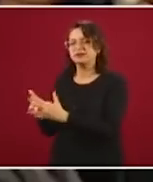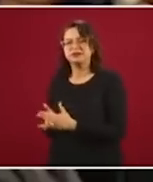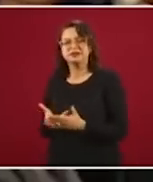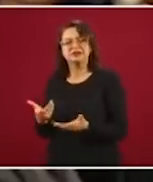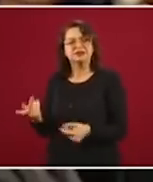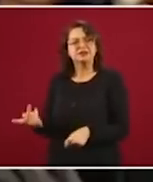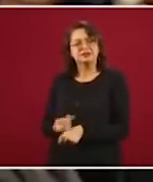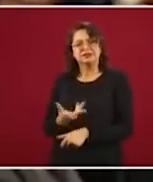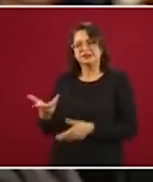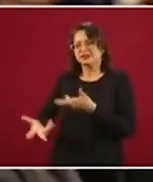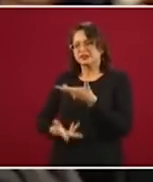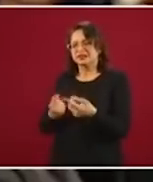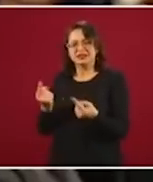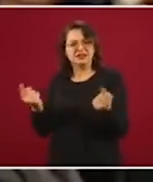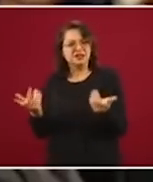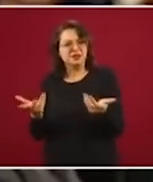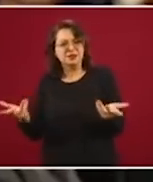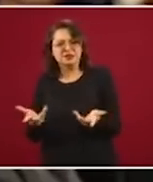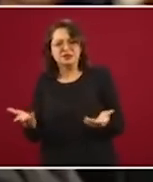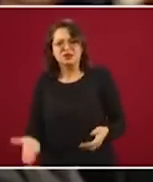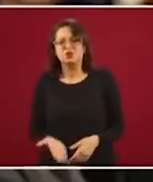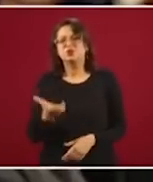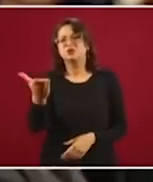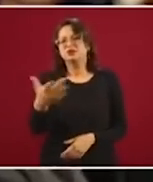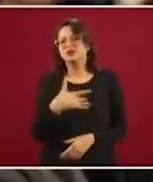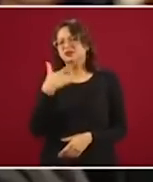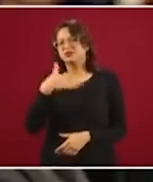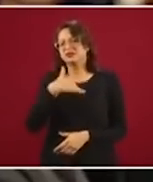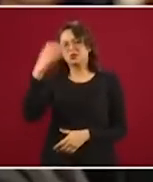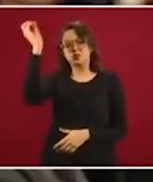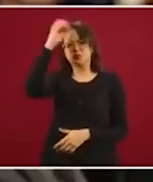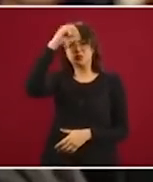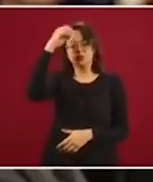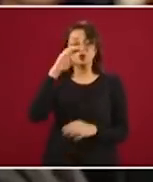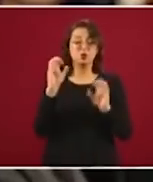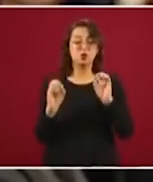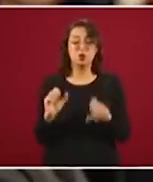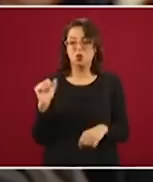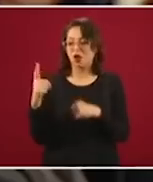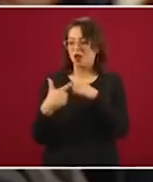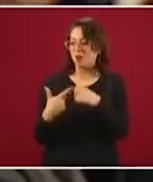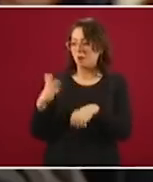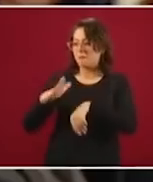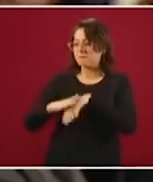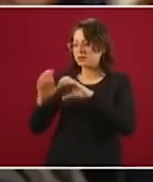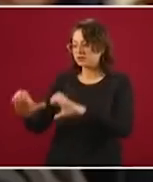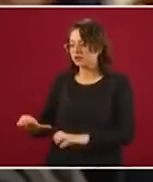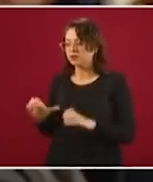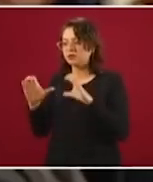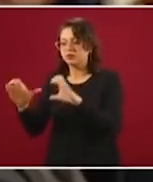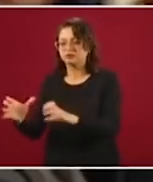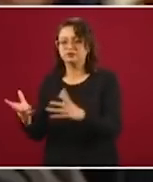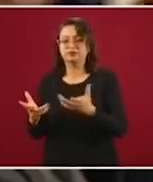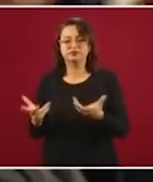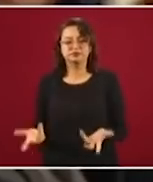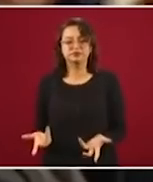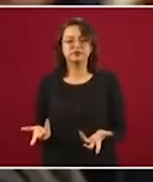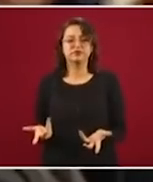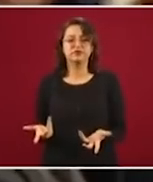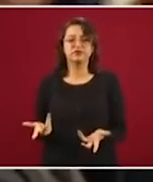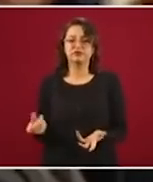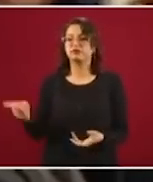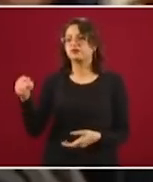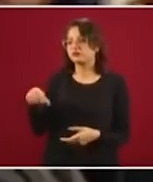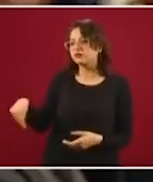opinión al respecto, o bien qué planteamiento pudiera hacerse para reforzar la defensa de estos, válgase la